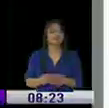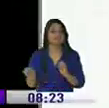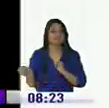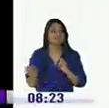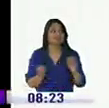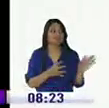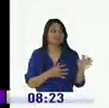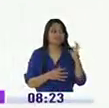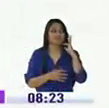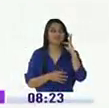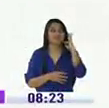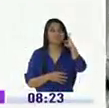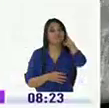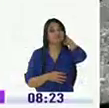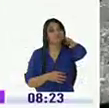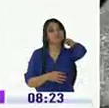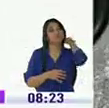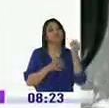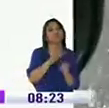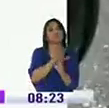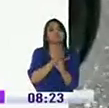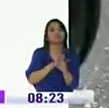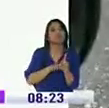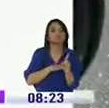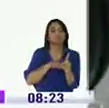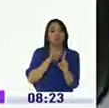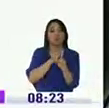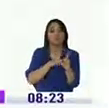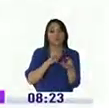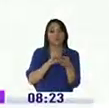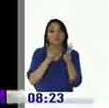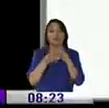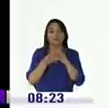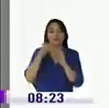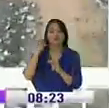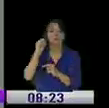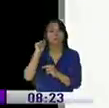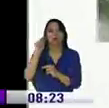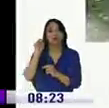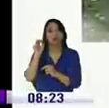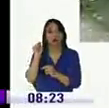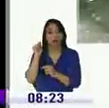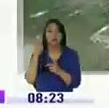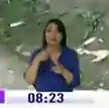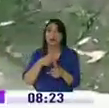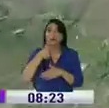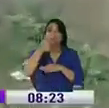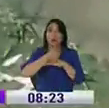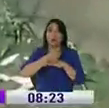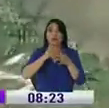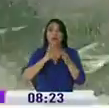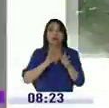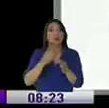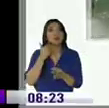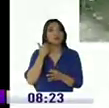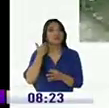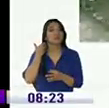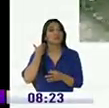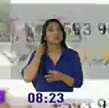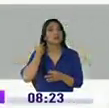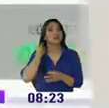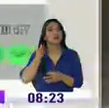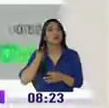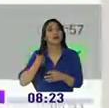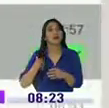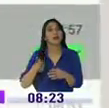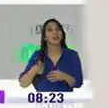olvidado. Pobres vecinos en este sector de la Maná, un abrazo fuerte y a las autoridades a ponerse a trabajar. Olvidado en Cotopaxi,